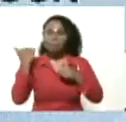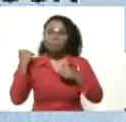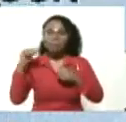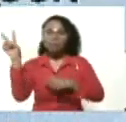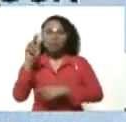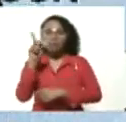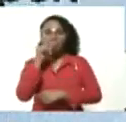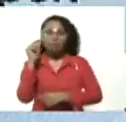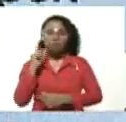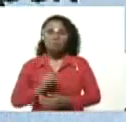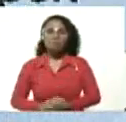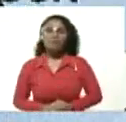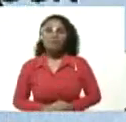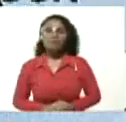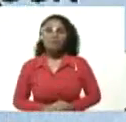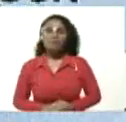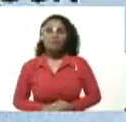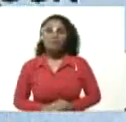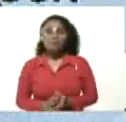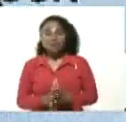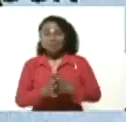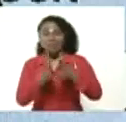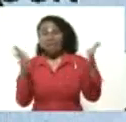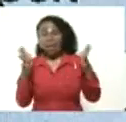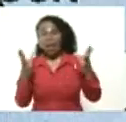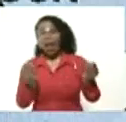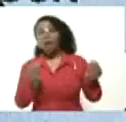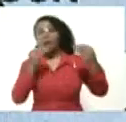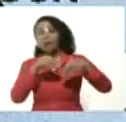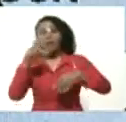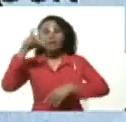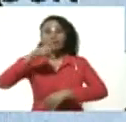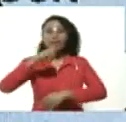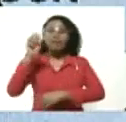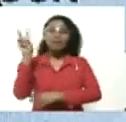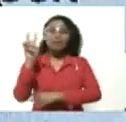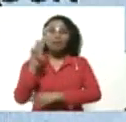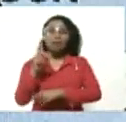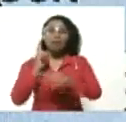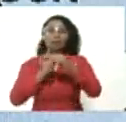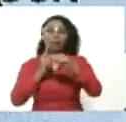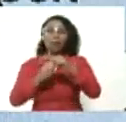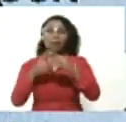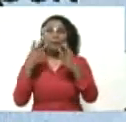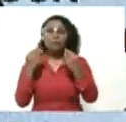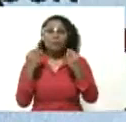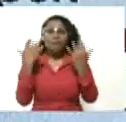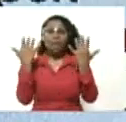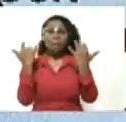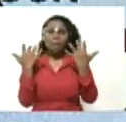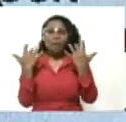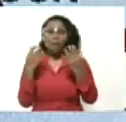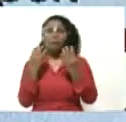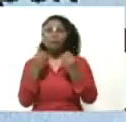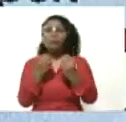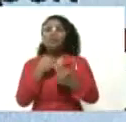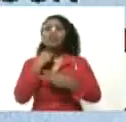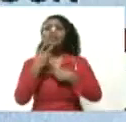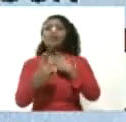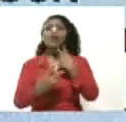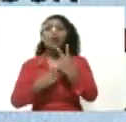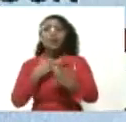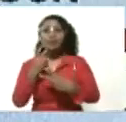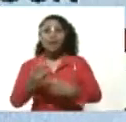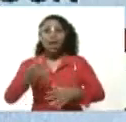las venezolanas. El gran pacto que necesita Venezuela necesita sumar muchas manos y muchas voces. Y